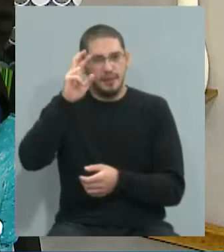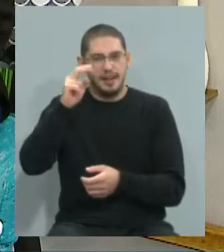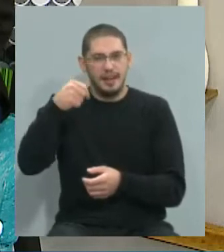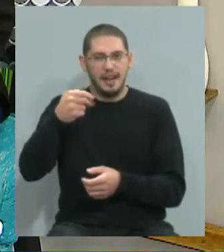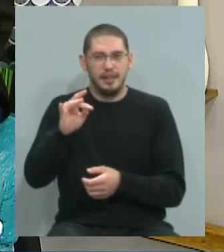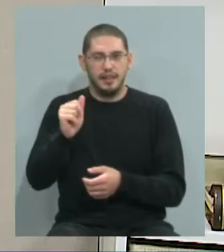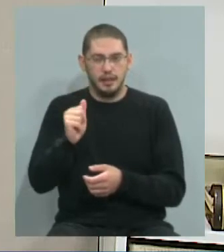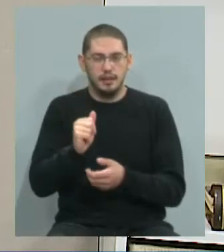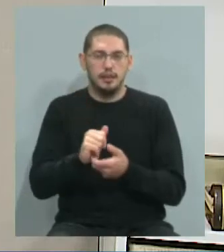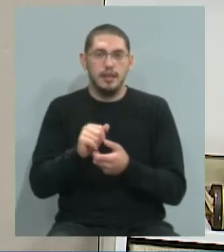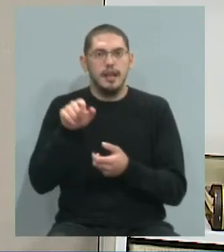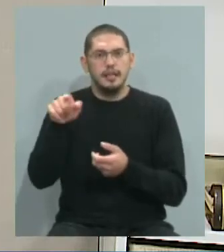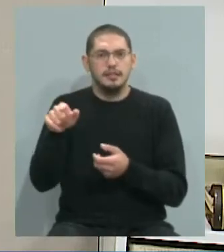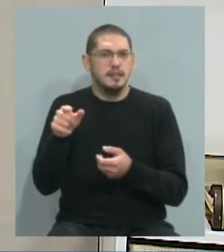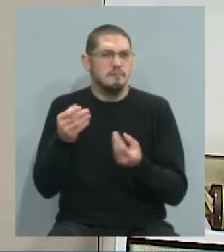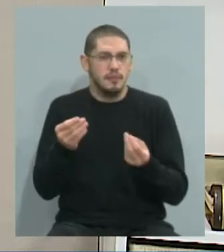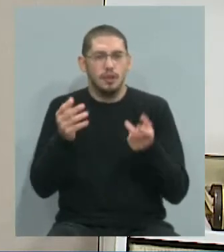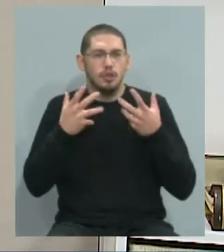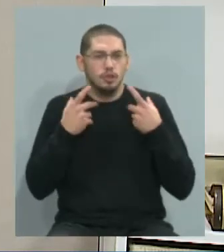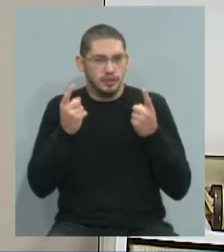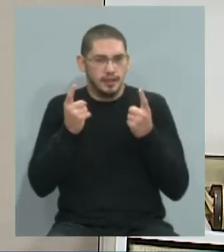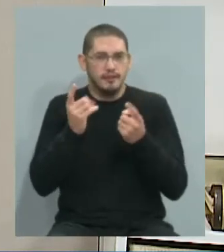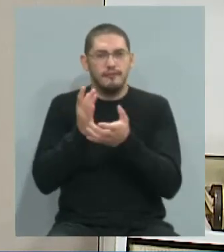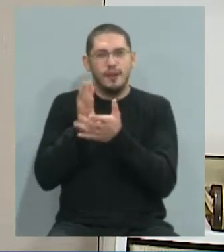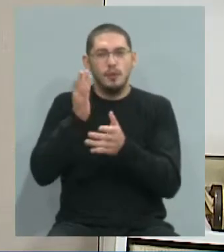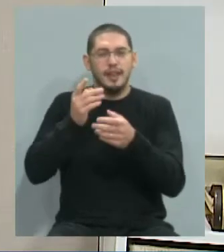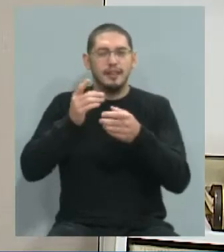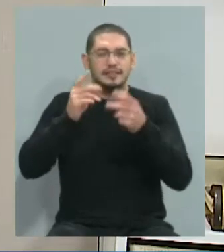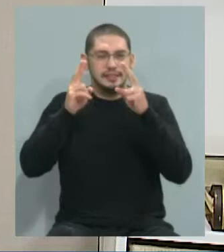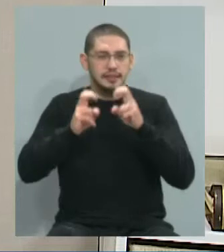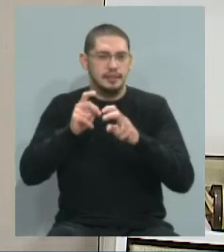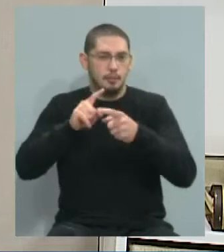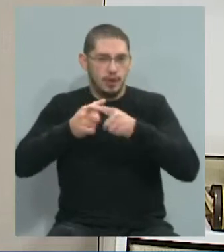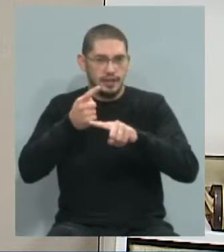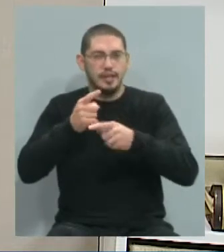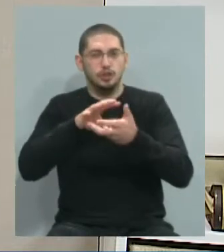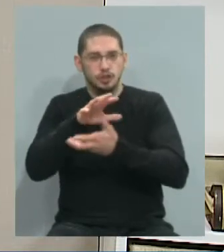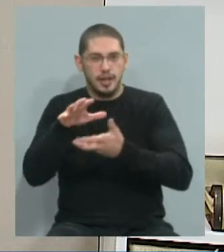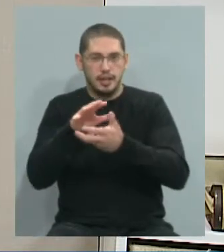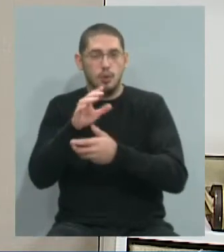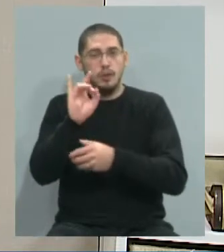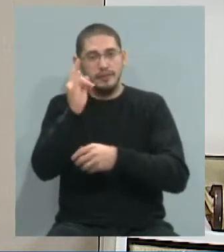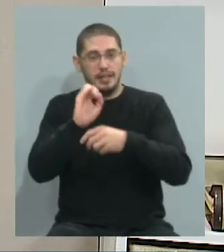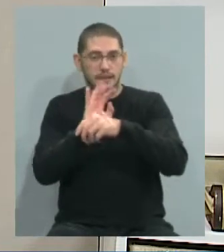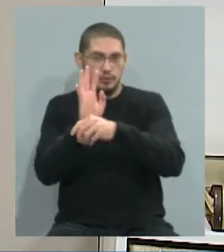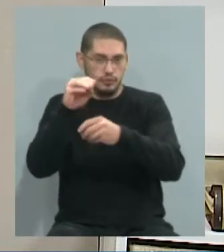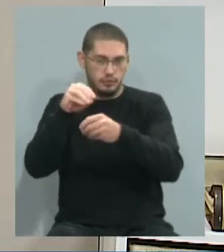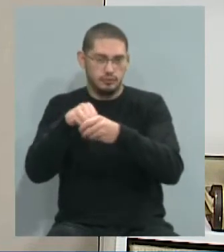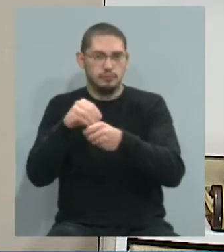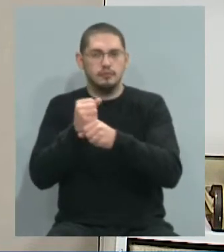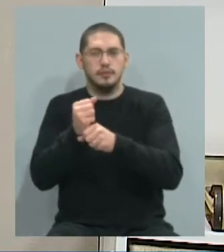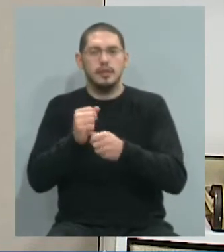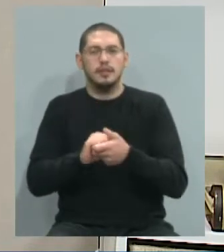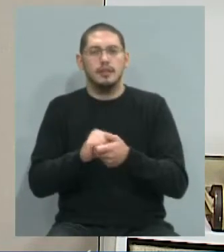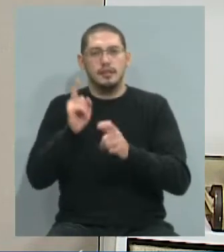que ella es docente de la Facultad de Ciencias Políticas y Sociales de la Universidad Nacional de Cuyo, doctora en Ciencias Políticas y Sociales